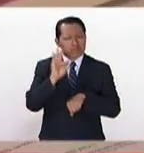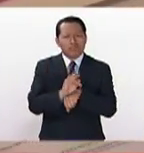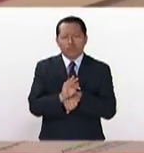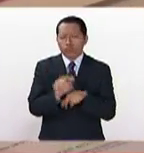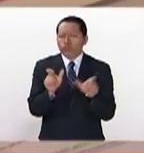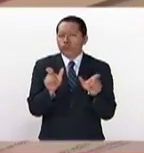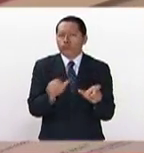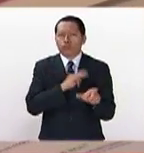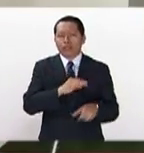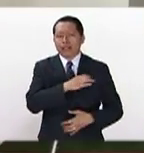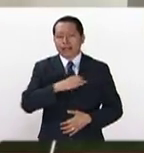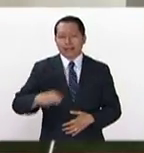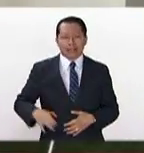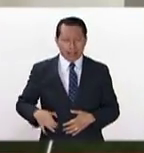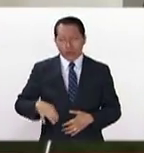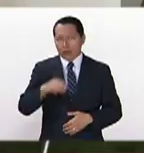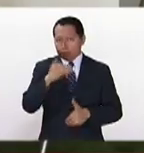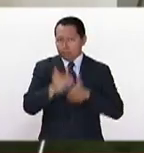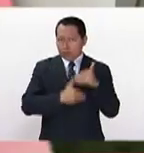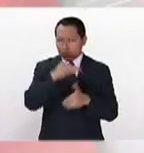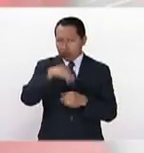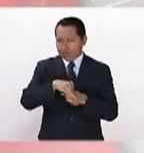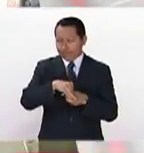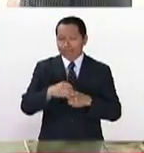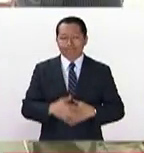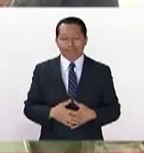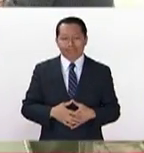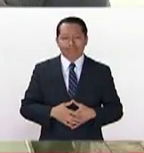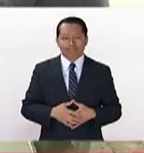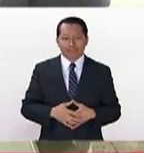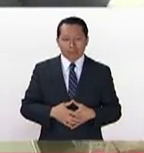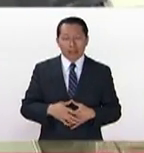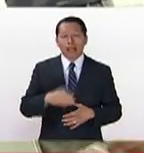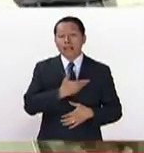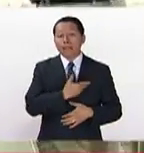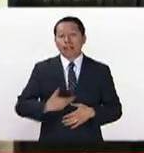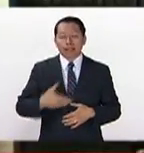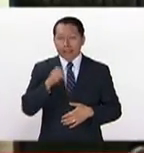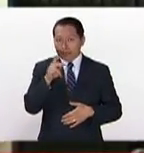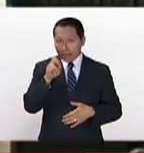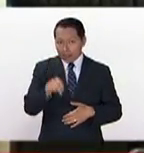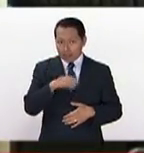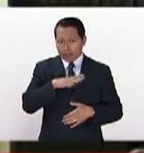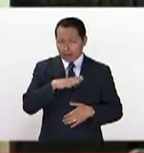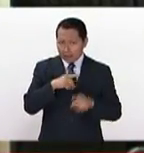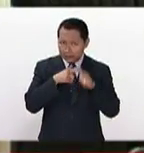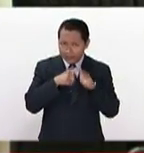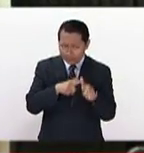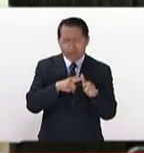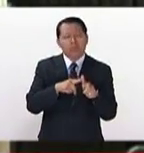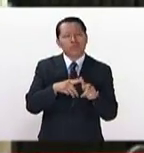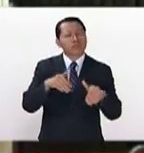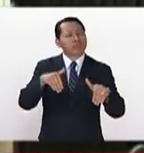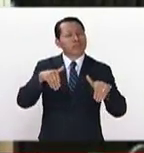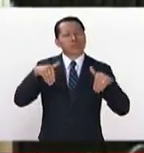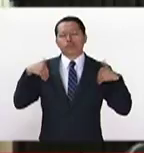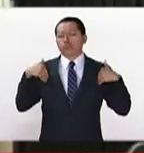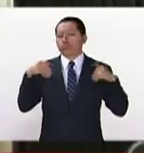de los candidatos en el proceso electoral. El presidente Enrique Peña Nieto se mantendrá al margen del